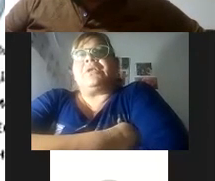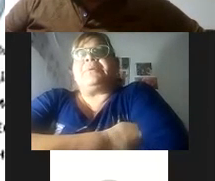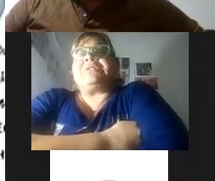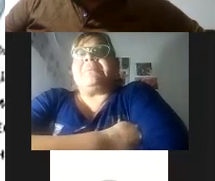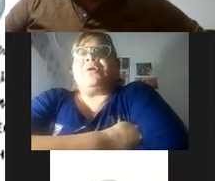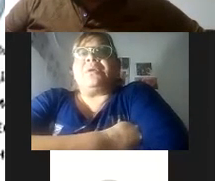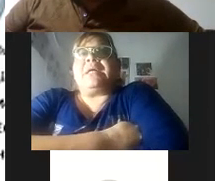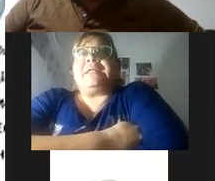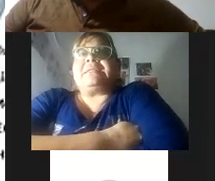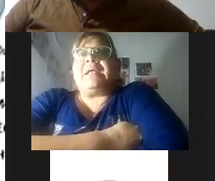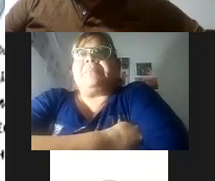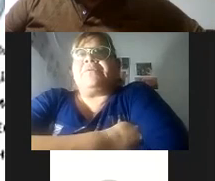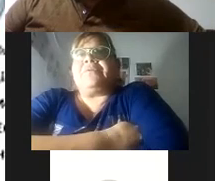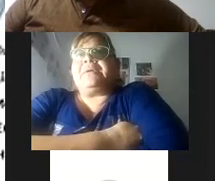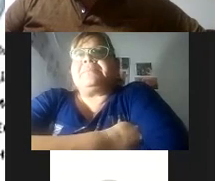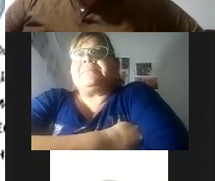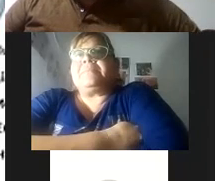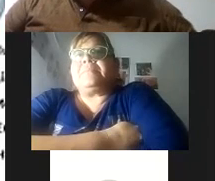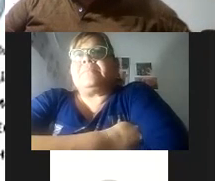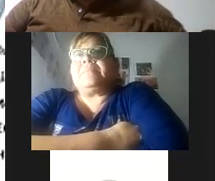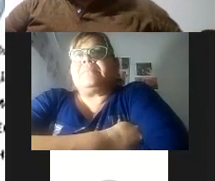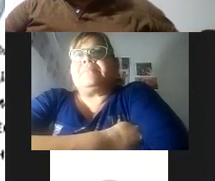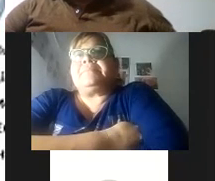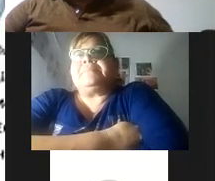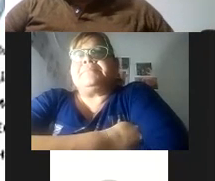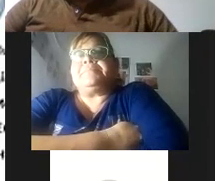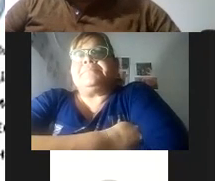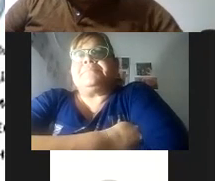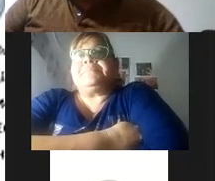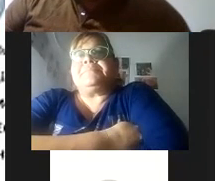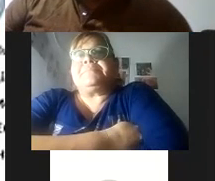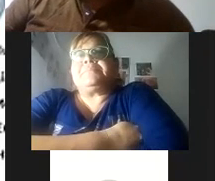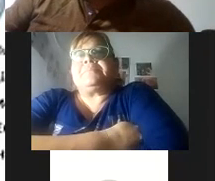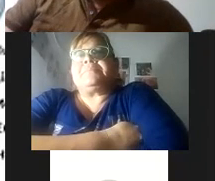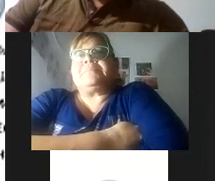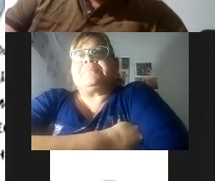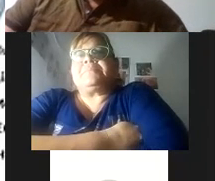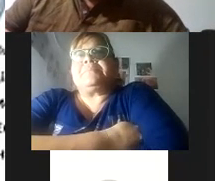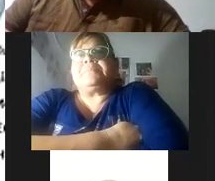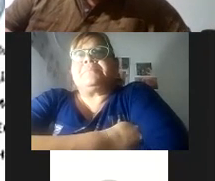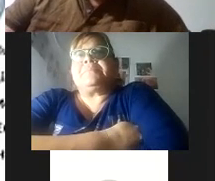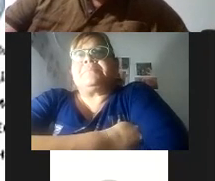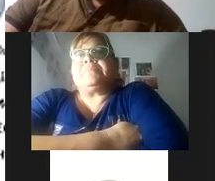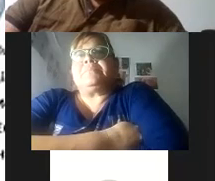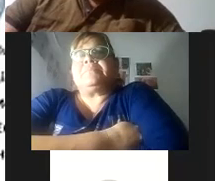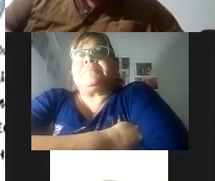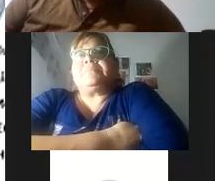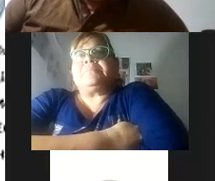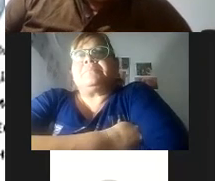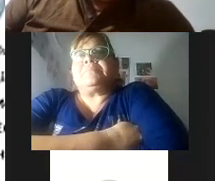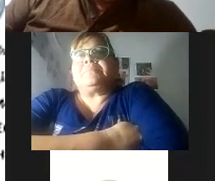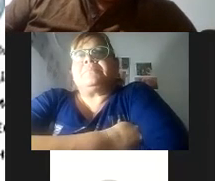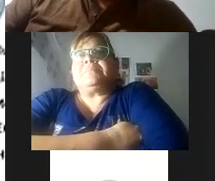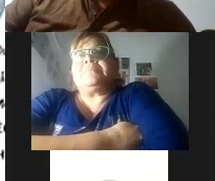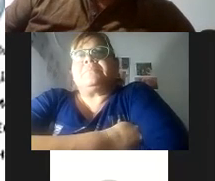Tanto la proximal como la distal, profe. Exactamente, exactamente. Muy bien. La proximal y la distal, las dos son